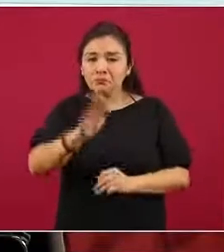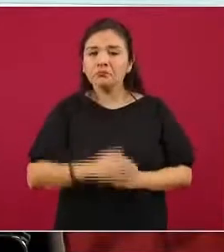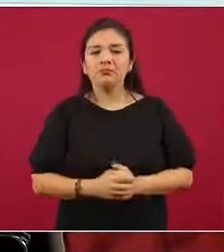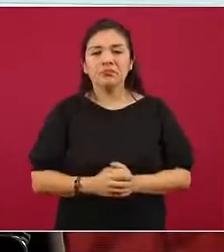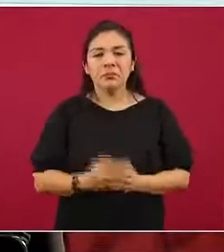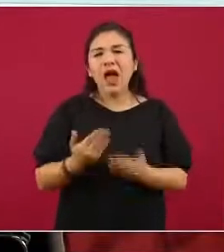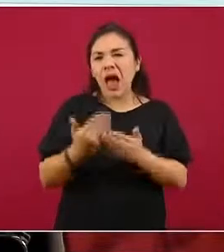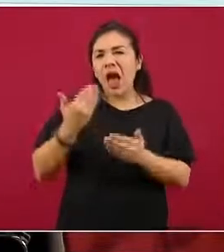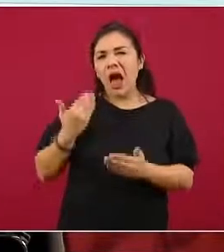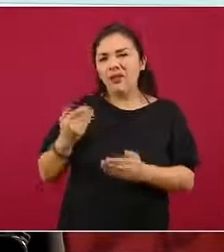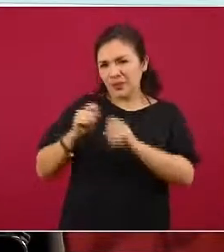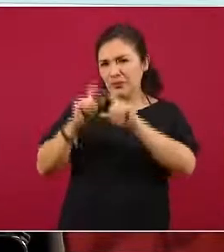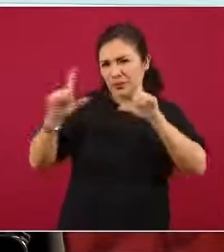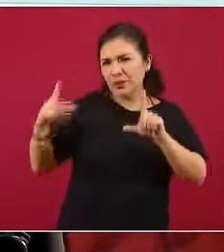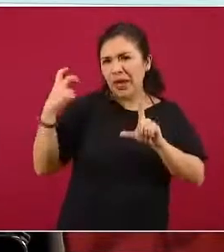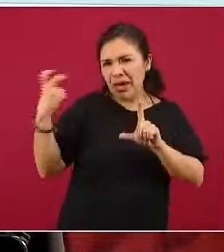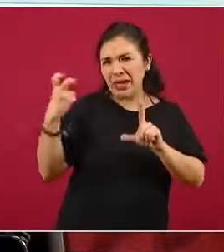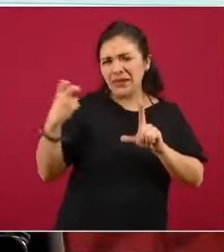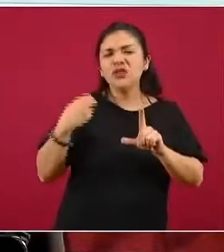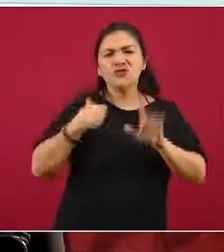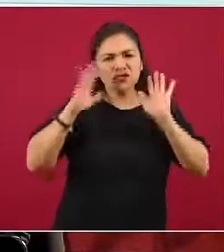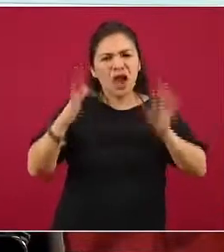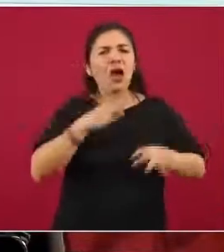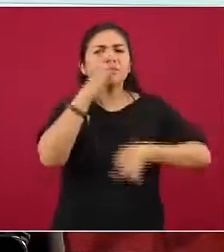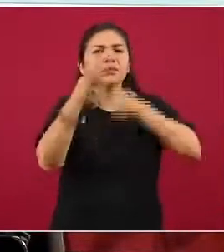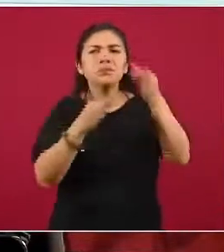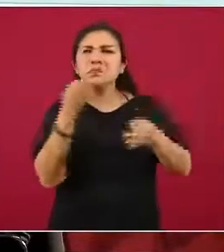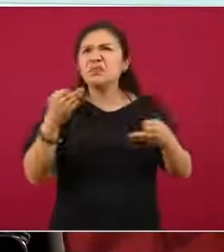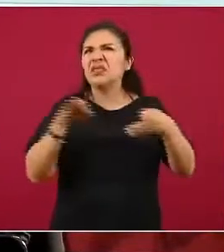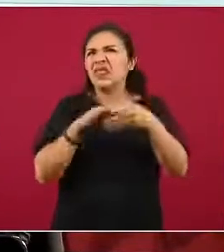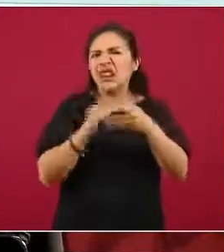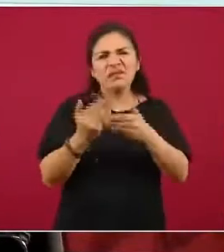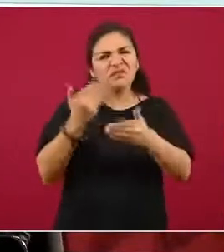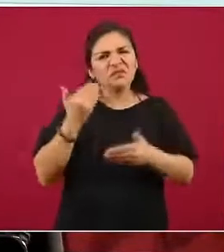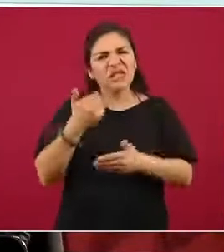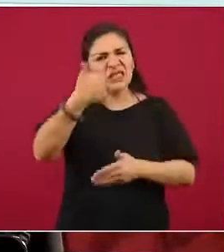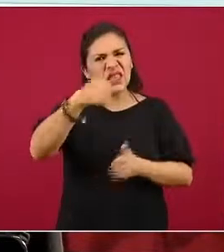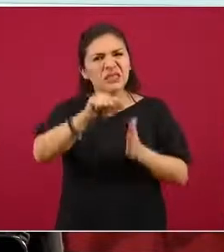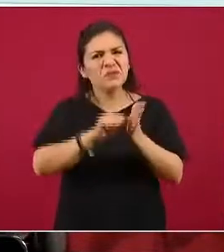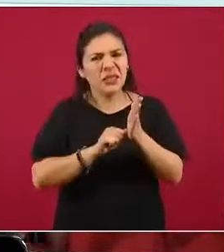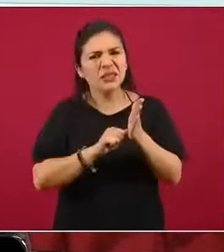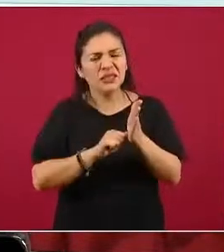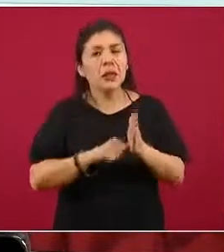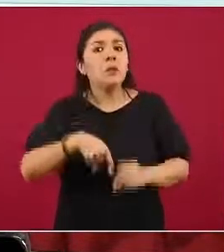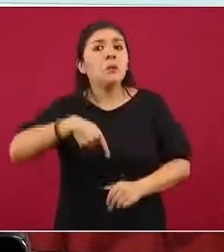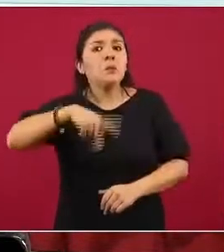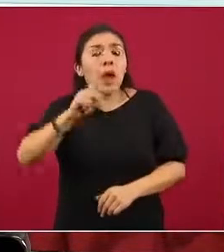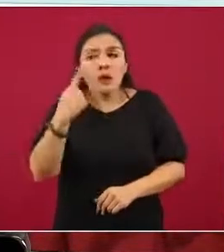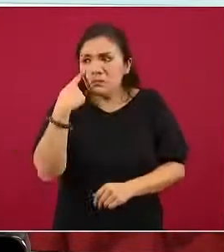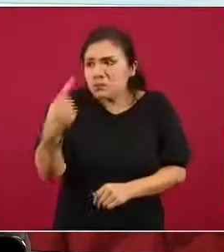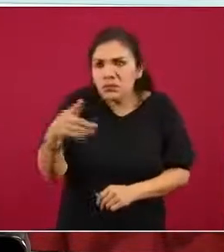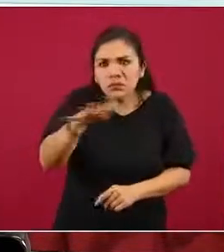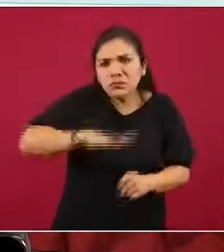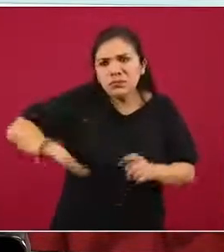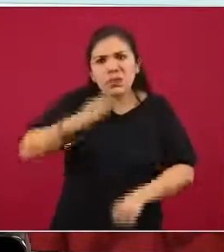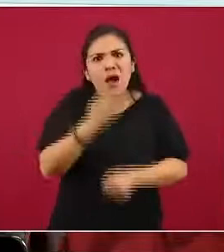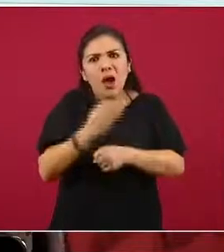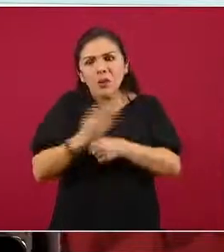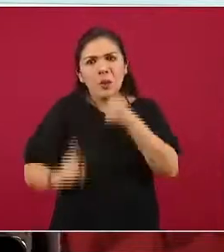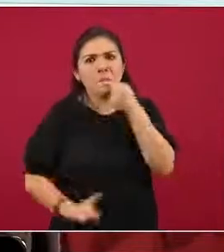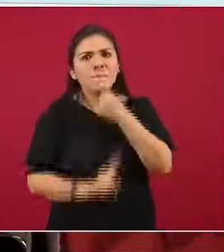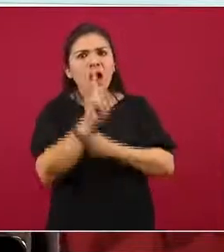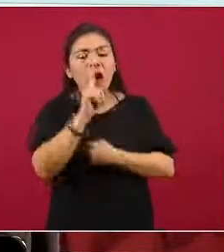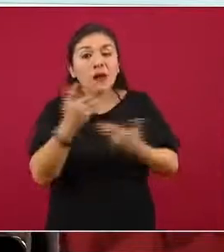esta presentación la habíamos dado hace más o menos unos 6 meses, pero dada la situación que está ocurriendo en nuestro